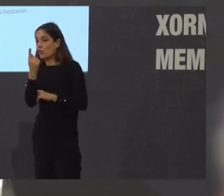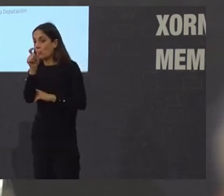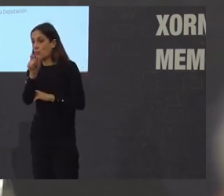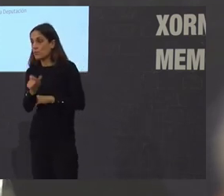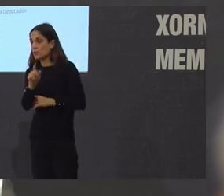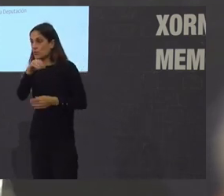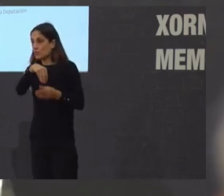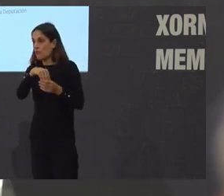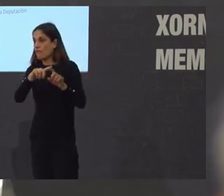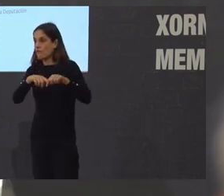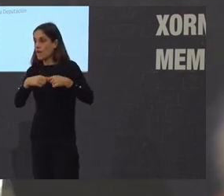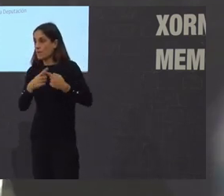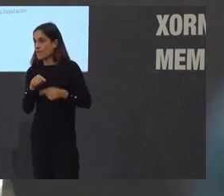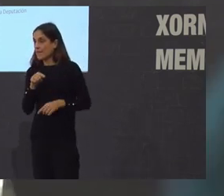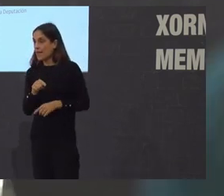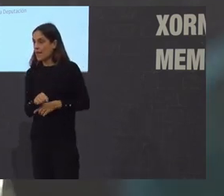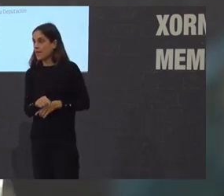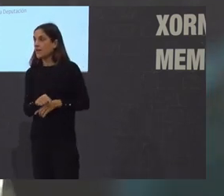familia, es